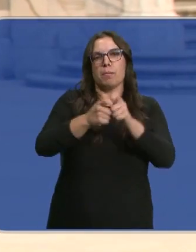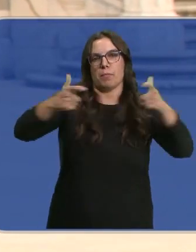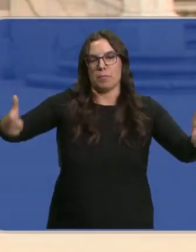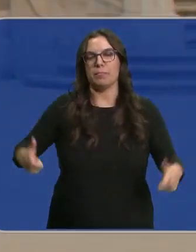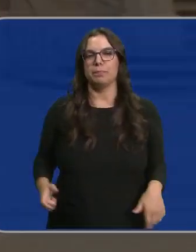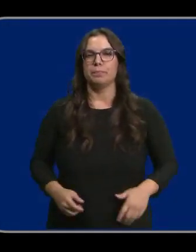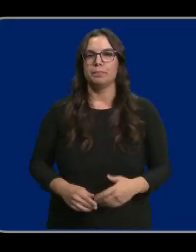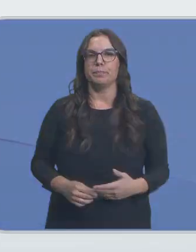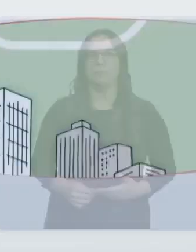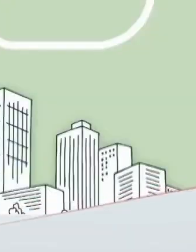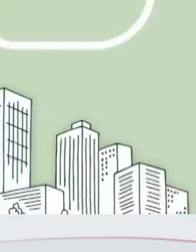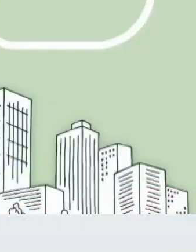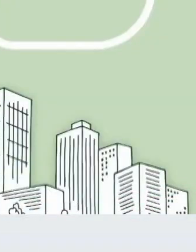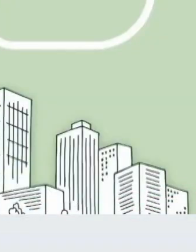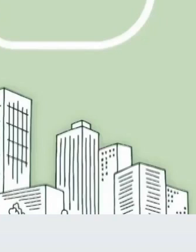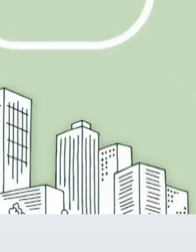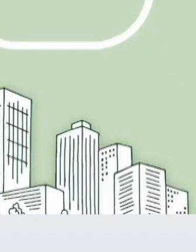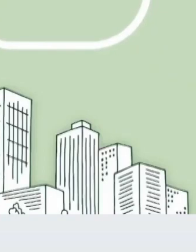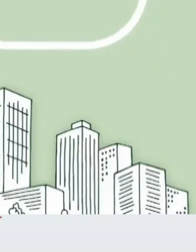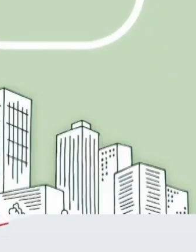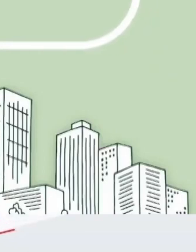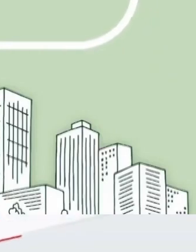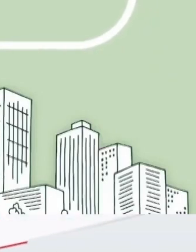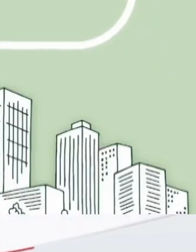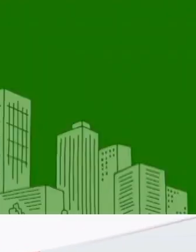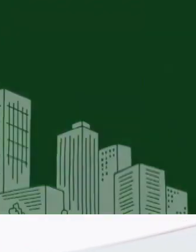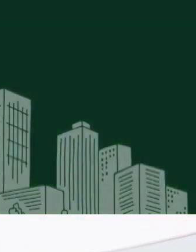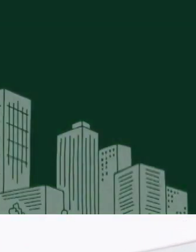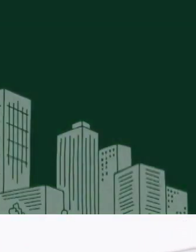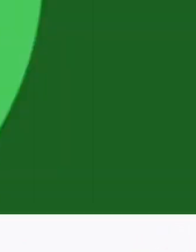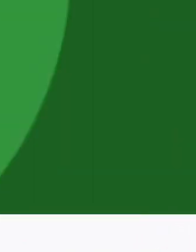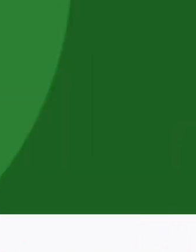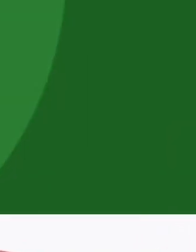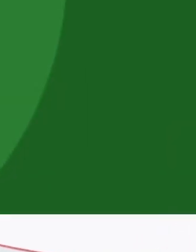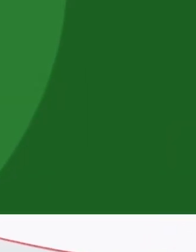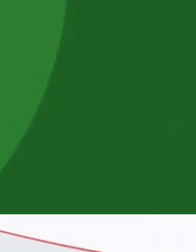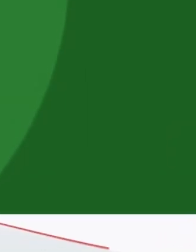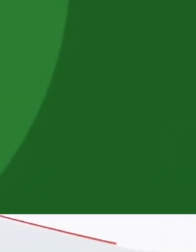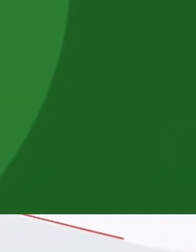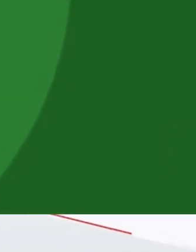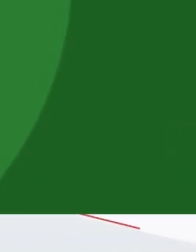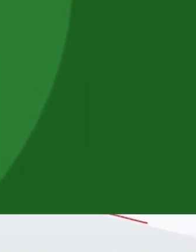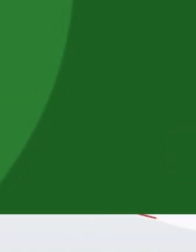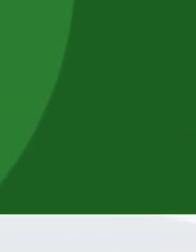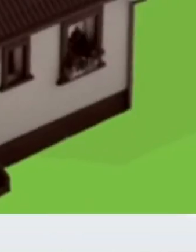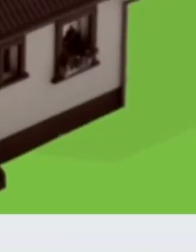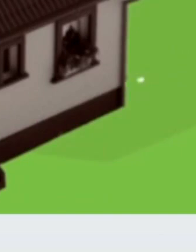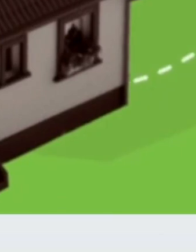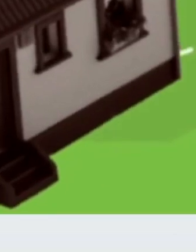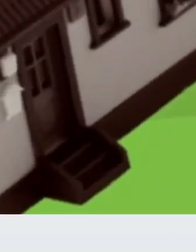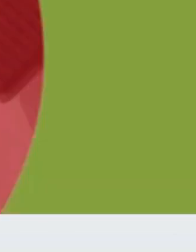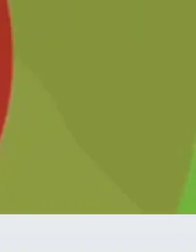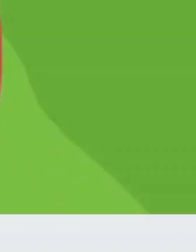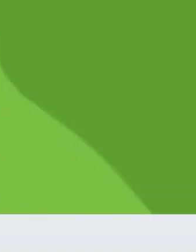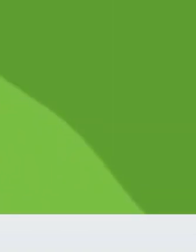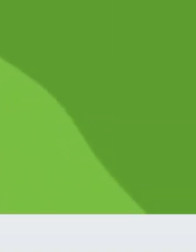accesible. Si estás buscando un banco que crea en ti, conecte contigo, entienda